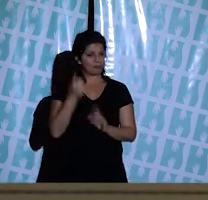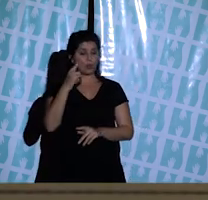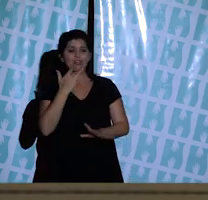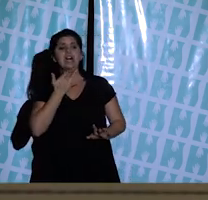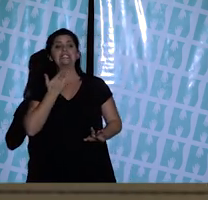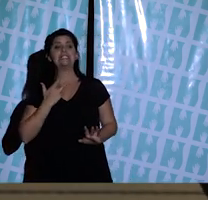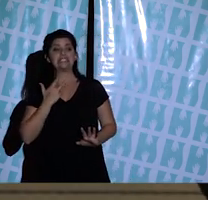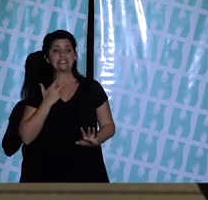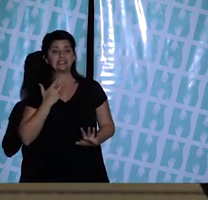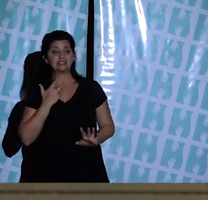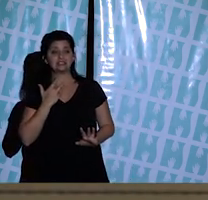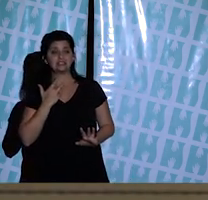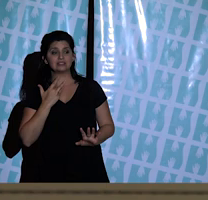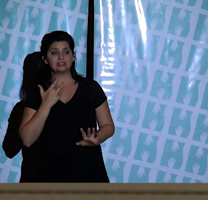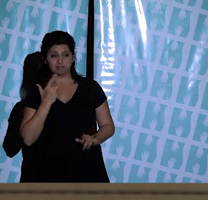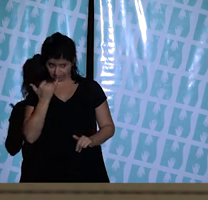adicción,